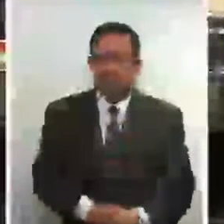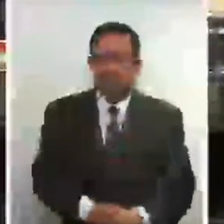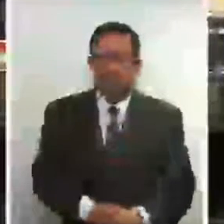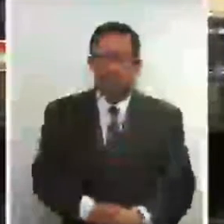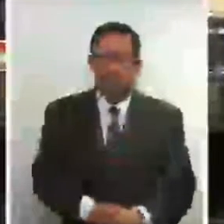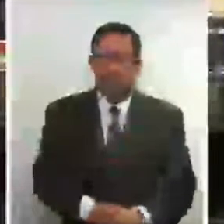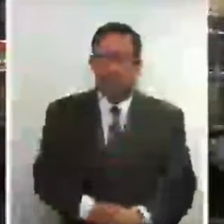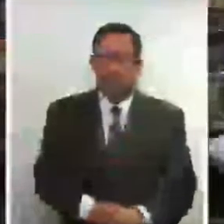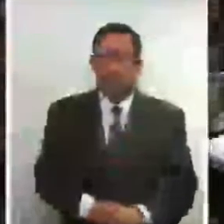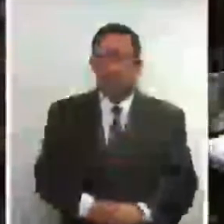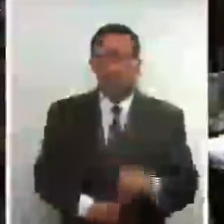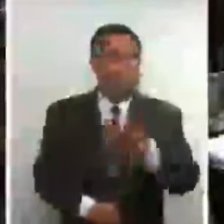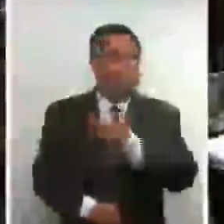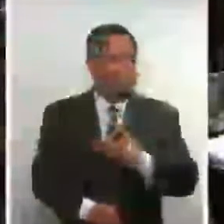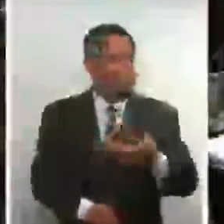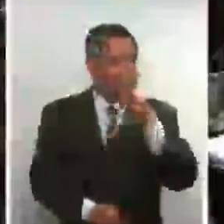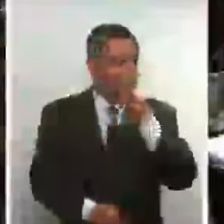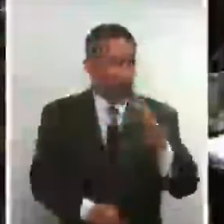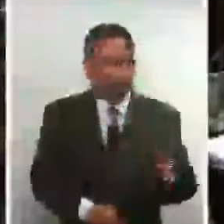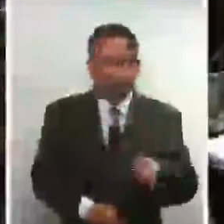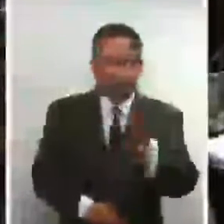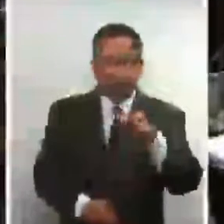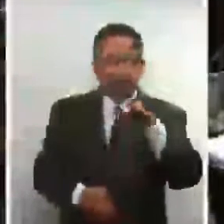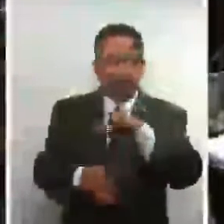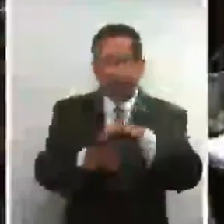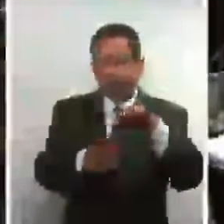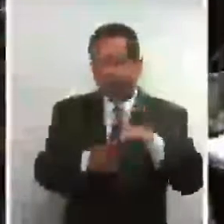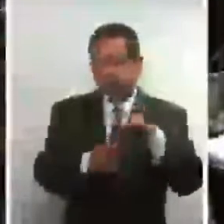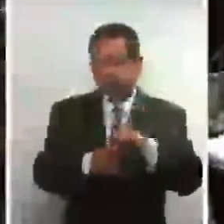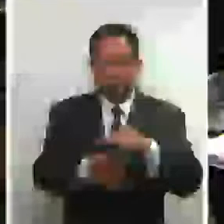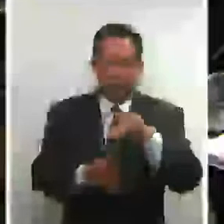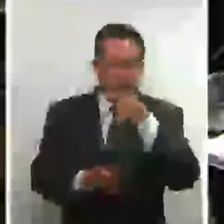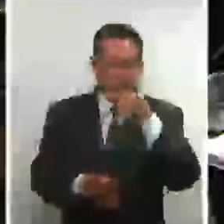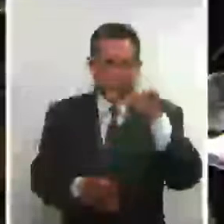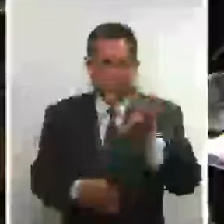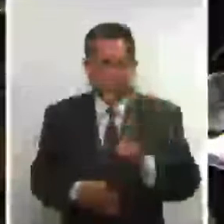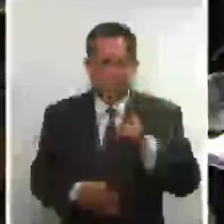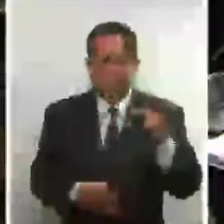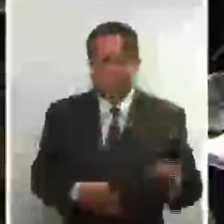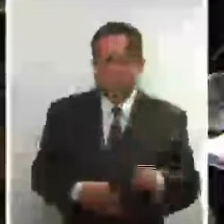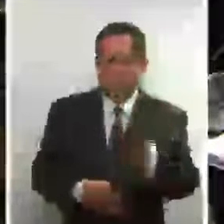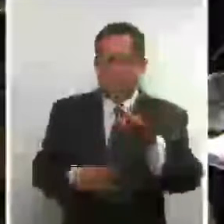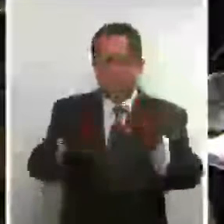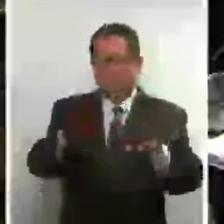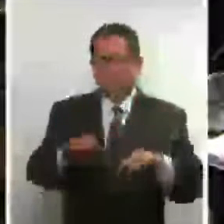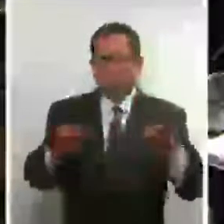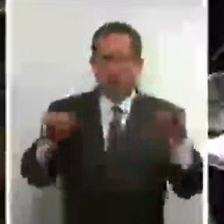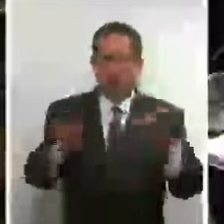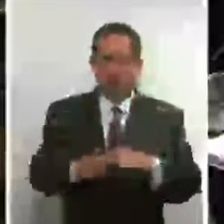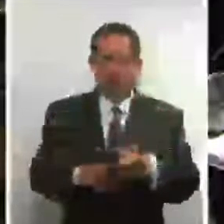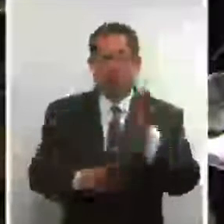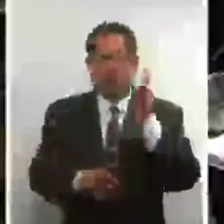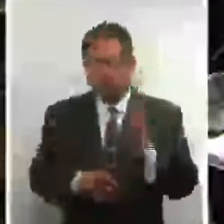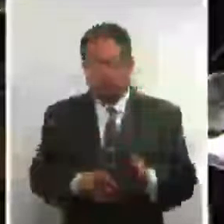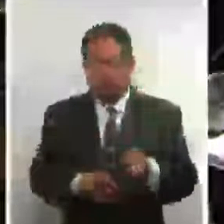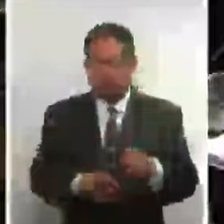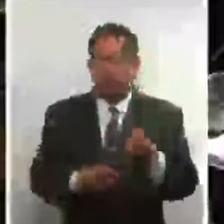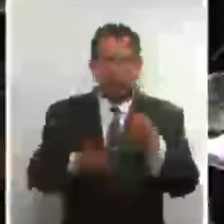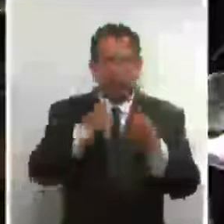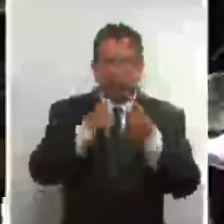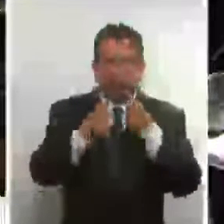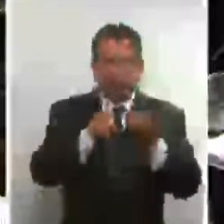Por instrucciones de la Presidencia y en votación económica se consulta a la Asamblea si se admite